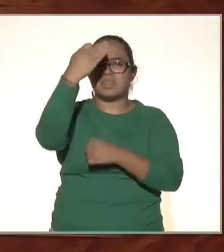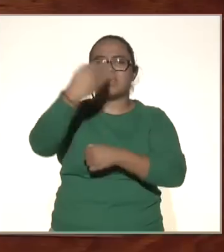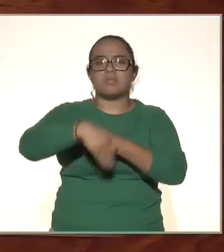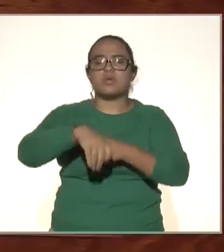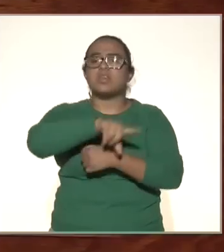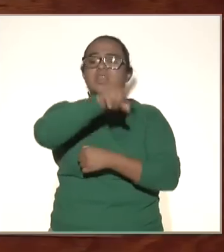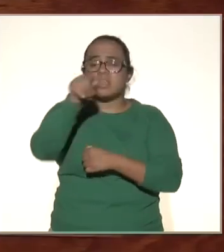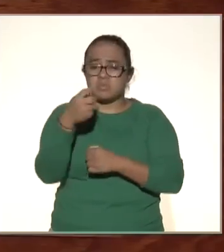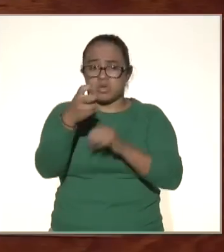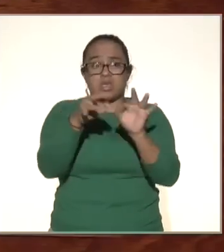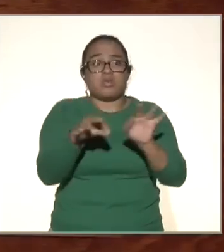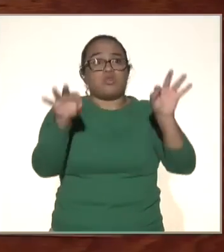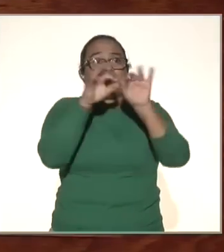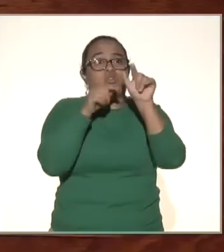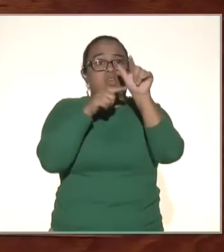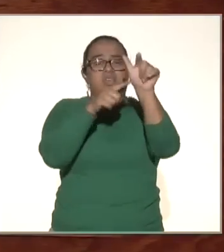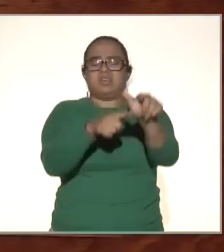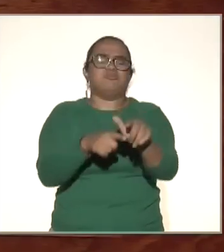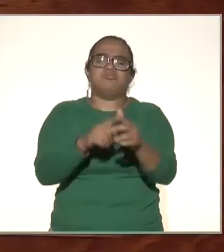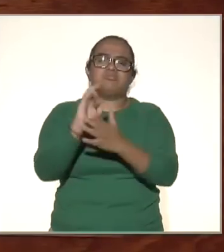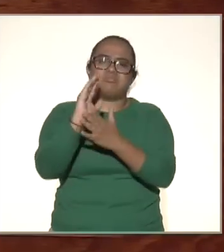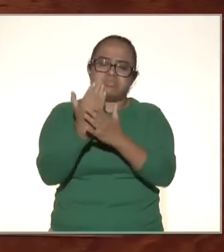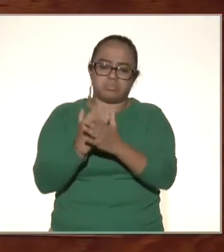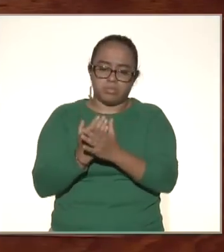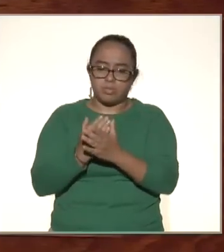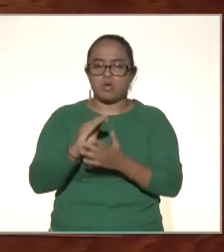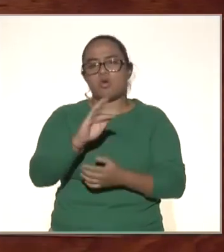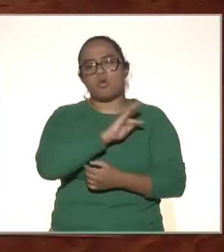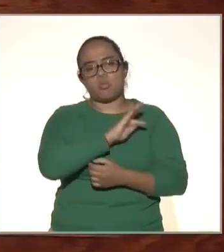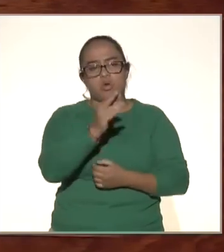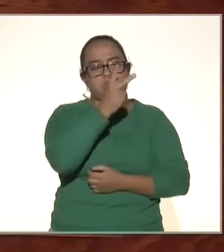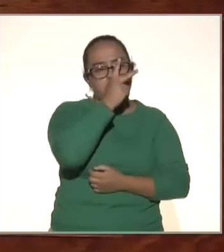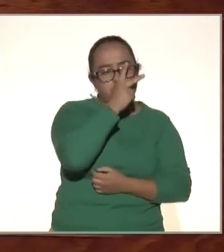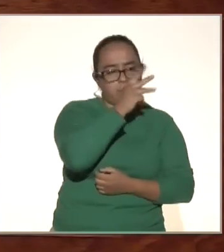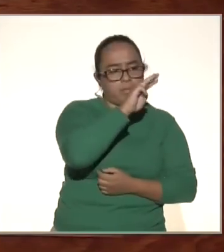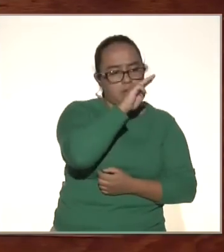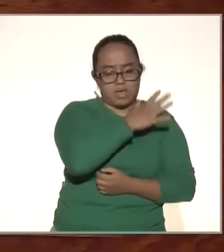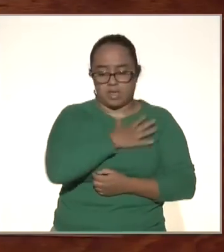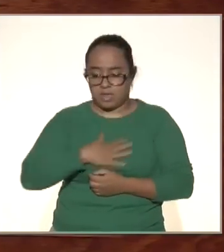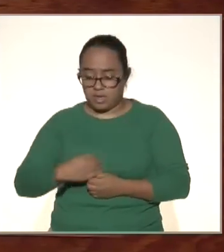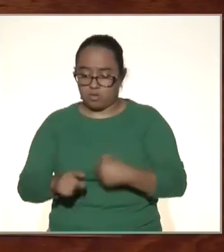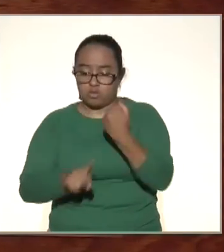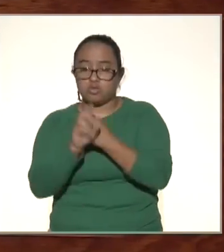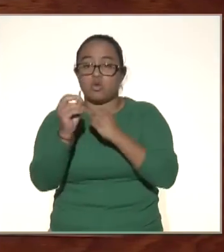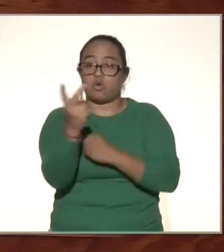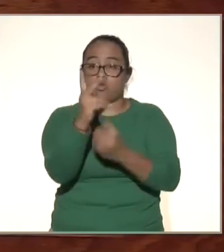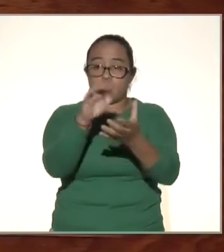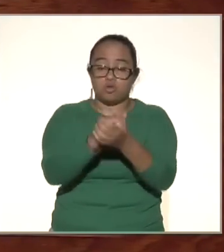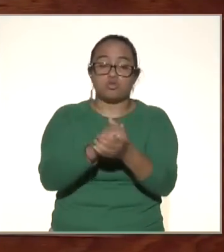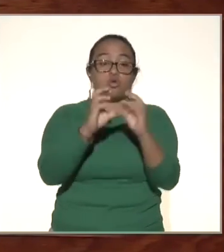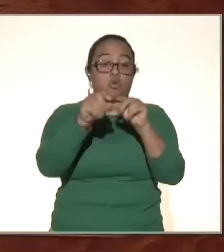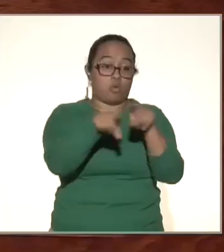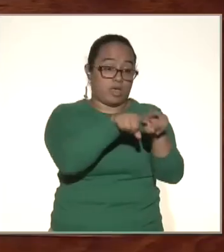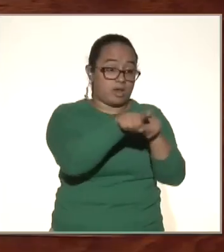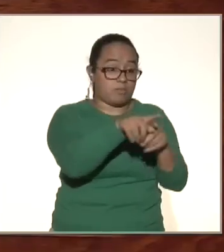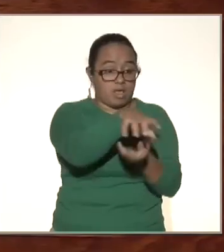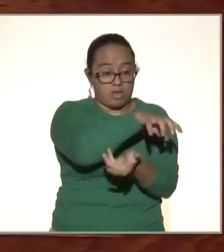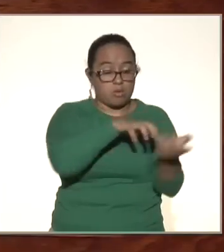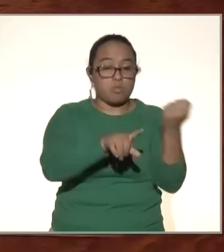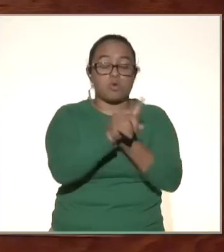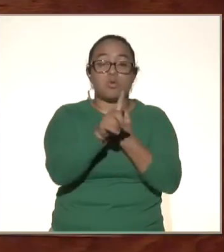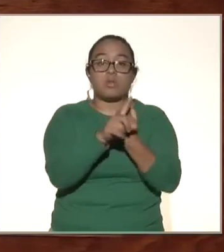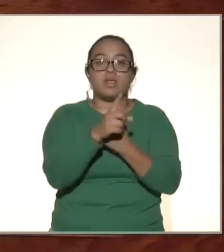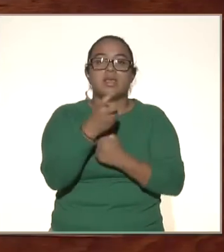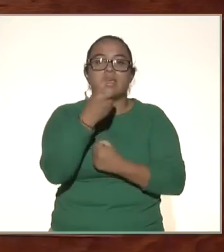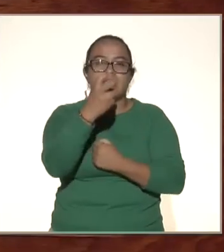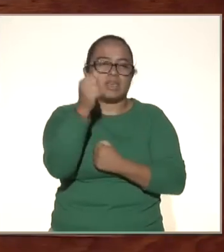pierden importancia. Se pueden dar conflictos entre padres e hijos, entre la pareja, entre los hermanos, que además suelen ser